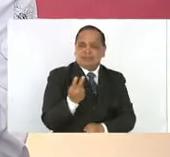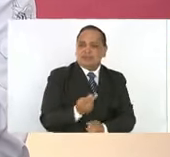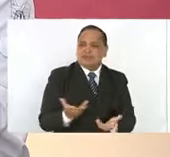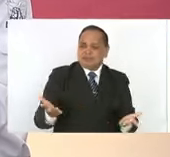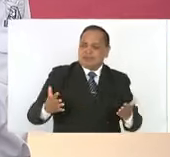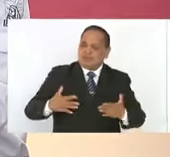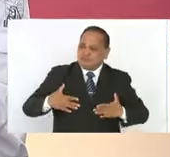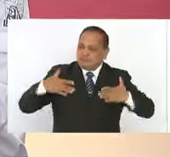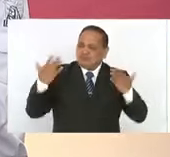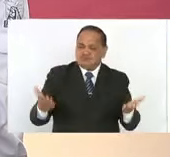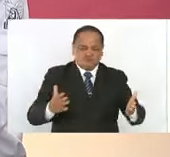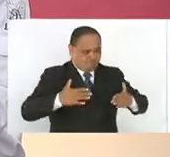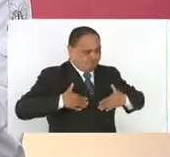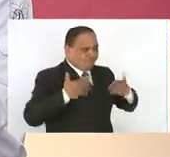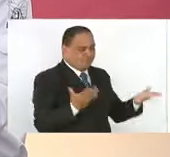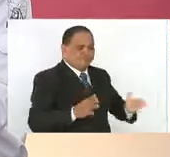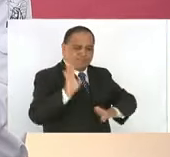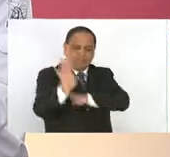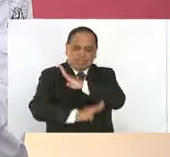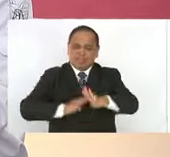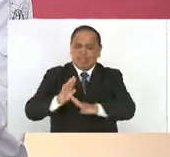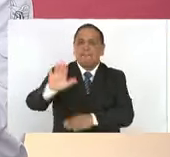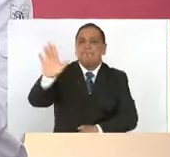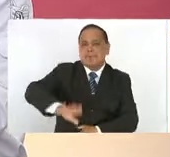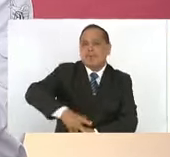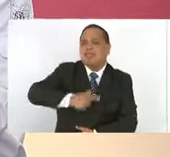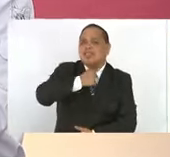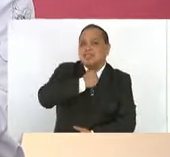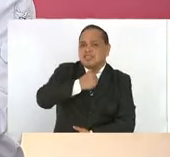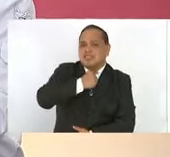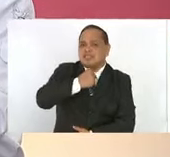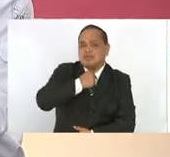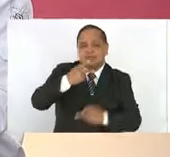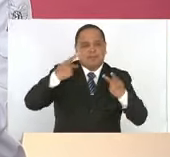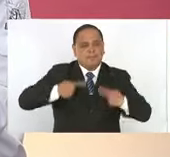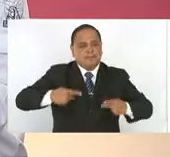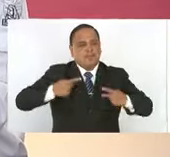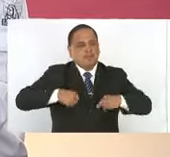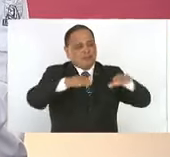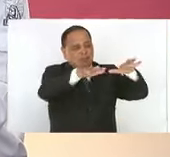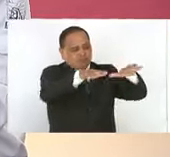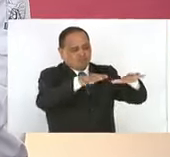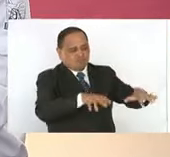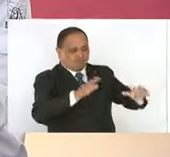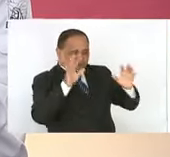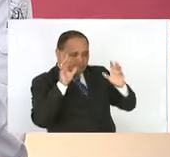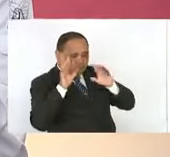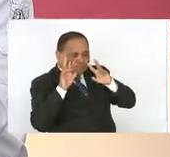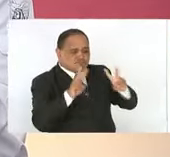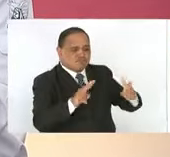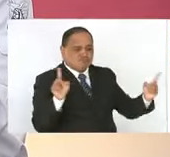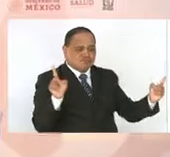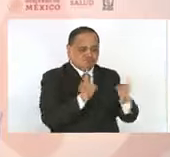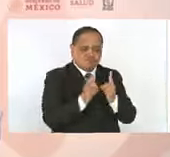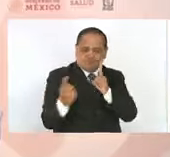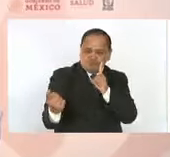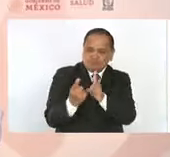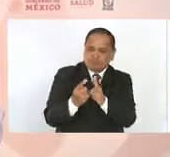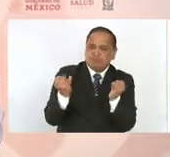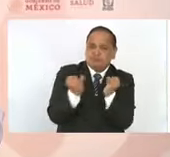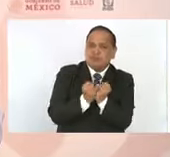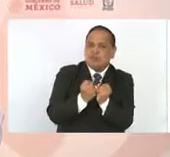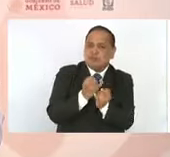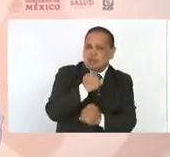para desempeñar con éxito un sacerdocio, el contacto con las diarias miserias morales y materiales, el combate con la sociedad y con la